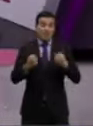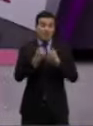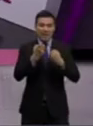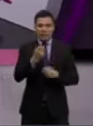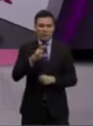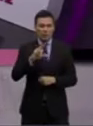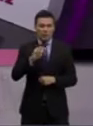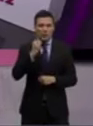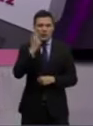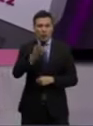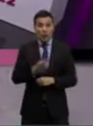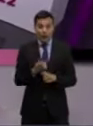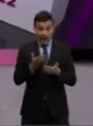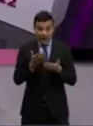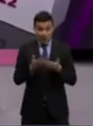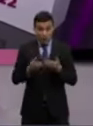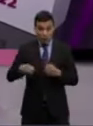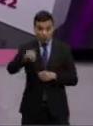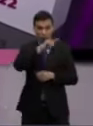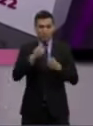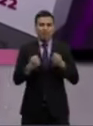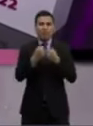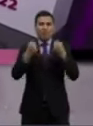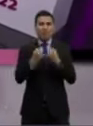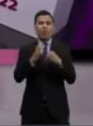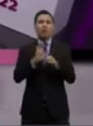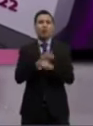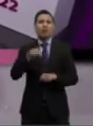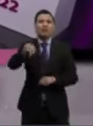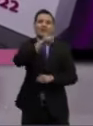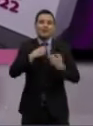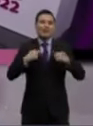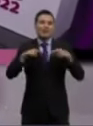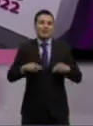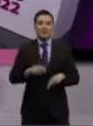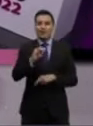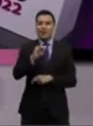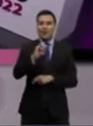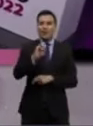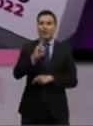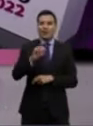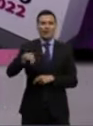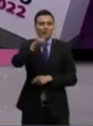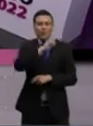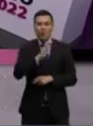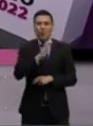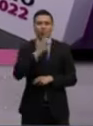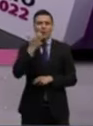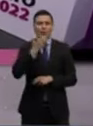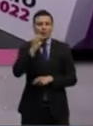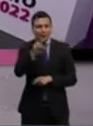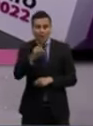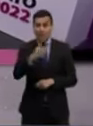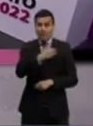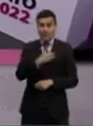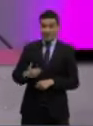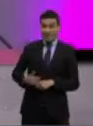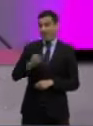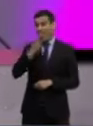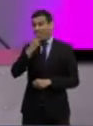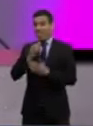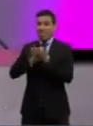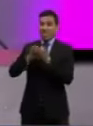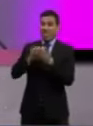dando feo, porque son representantes de Morena, y porque así utilizan hablar, porque así habla el presidente, que se burla y que